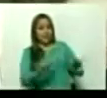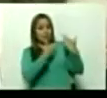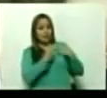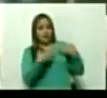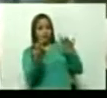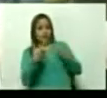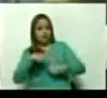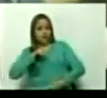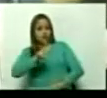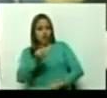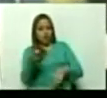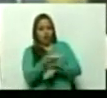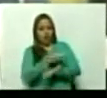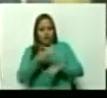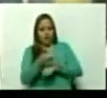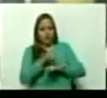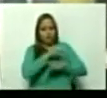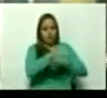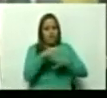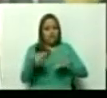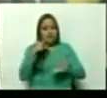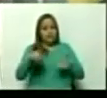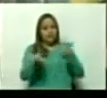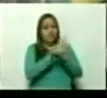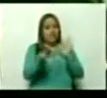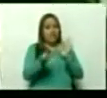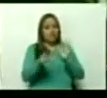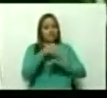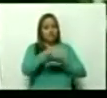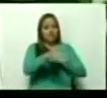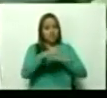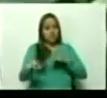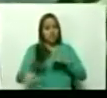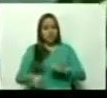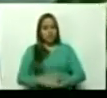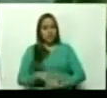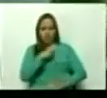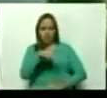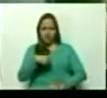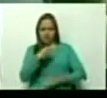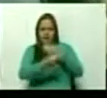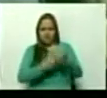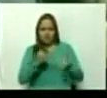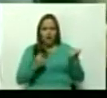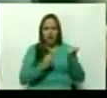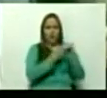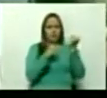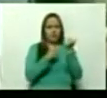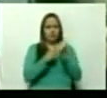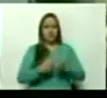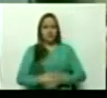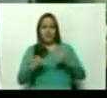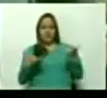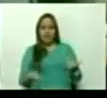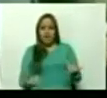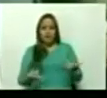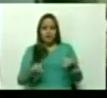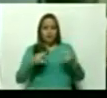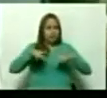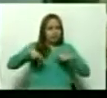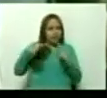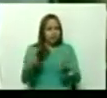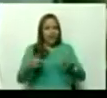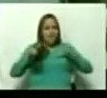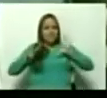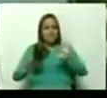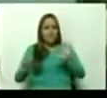uno de un gobernante municipal según la Ley Orgánica del Poder Público Municipal y estamos haciendo grandes, bueno, inversiones. Ya se han venido recuperando, llevamos